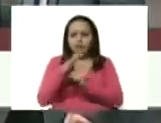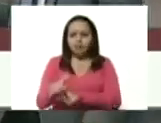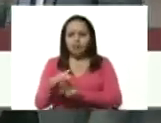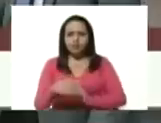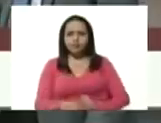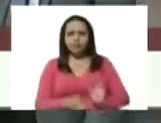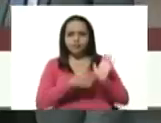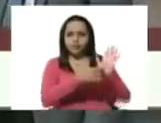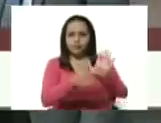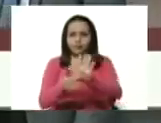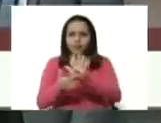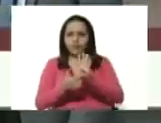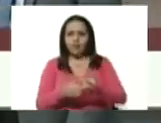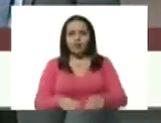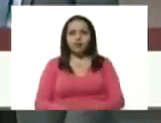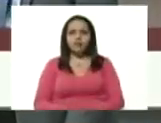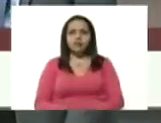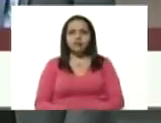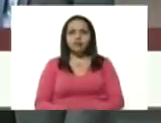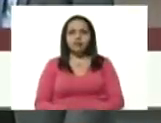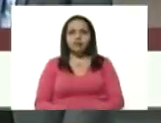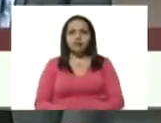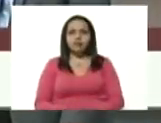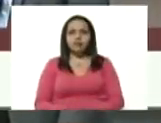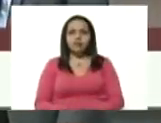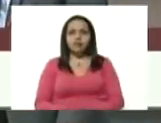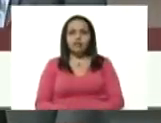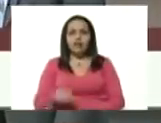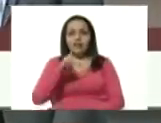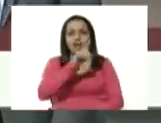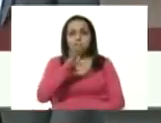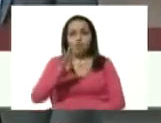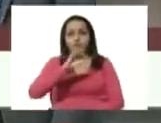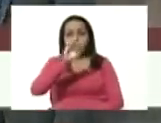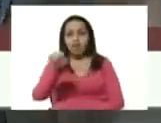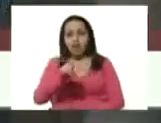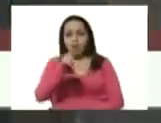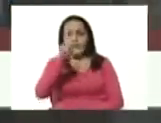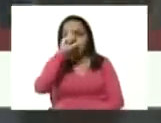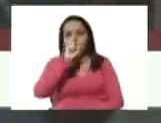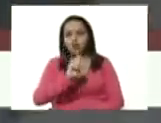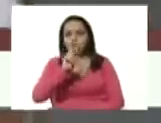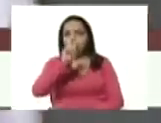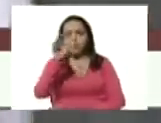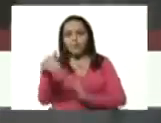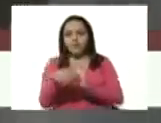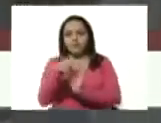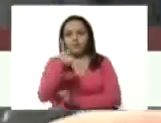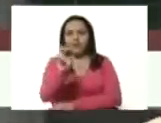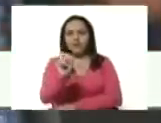publicado en el diario El Universal el 14 de julio del año 2020.